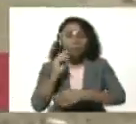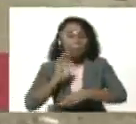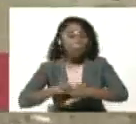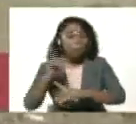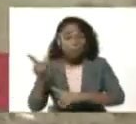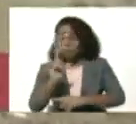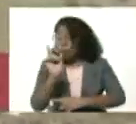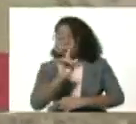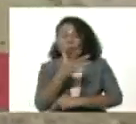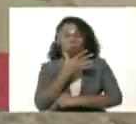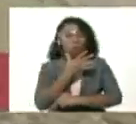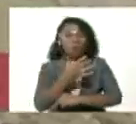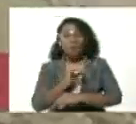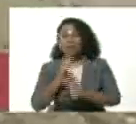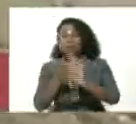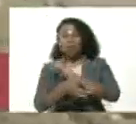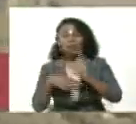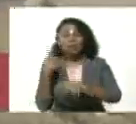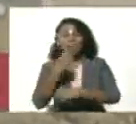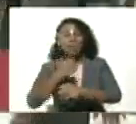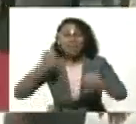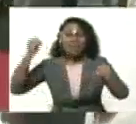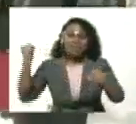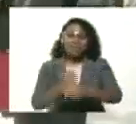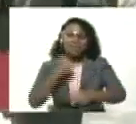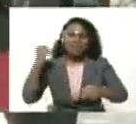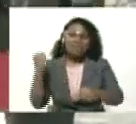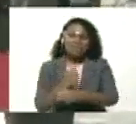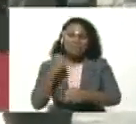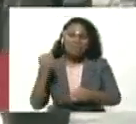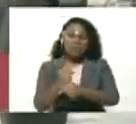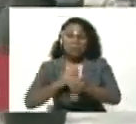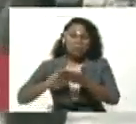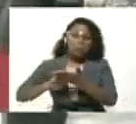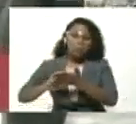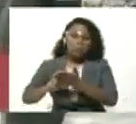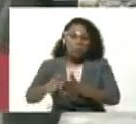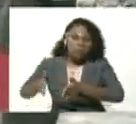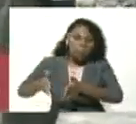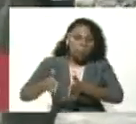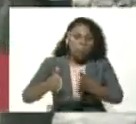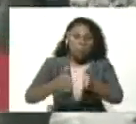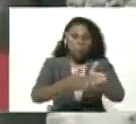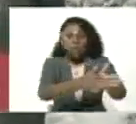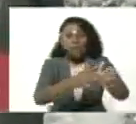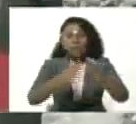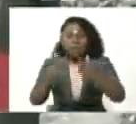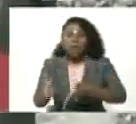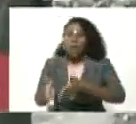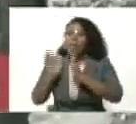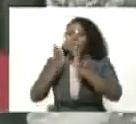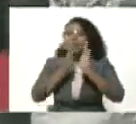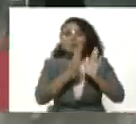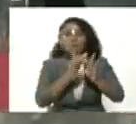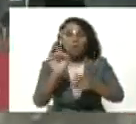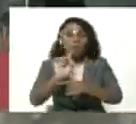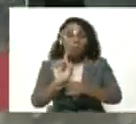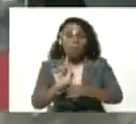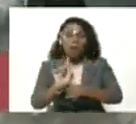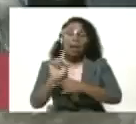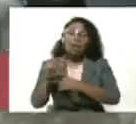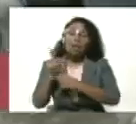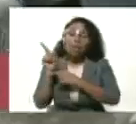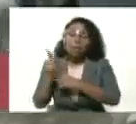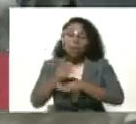sido sencillo solamente estar trabajando en la recuperación de la vialidad y de la infraestructura. Por lo tanto, nos